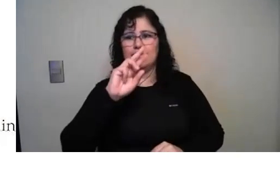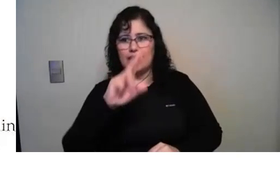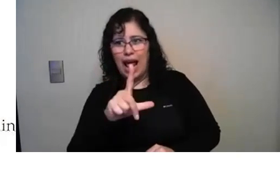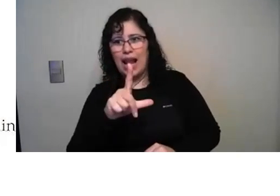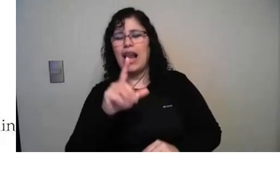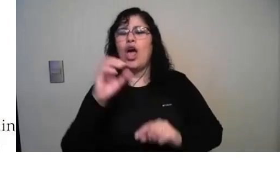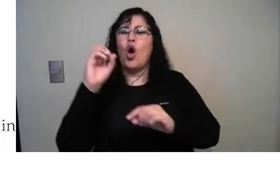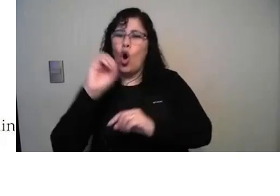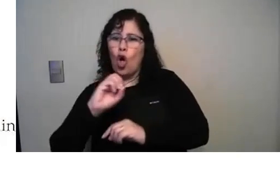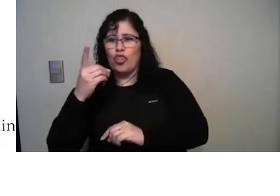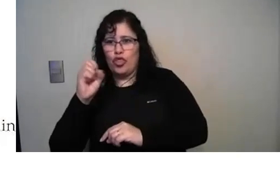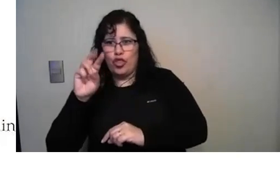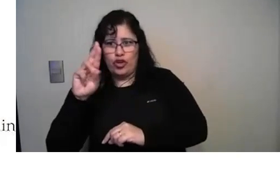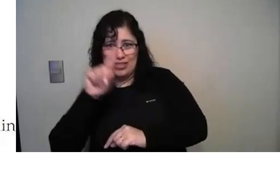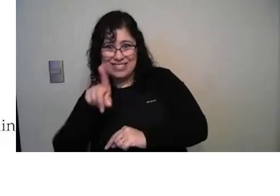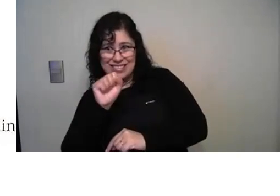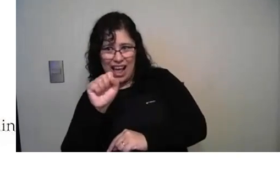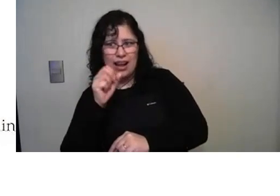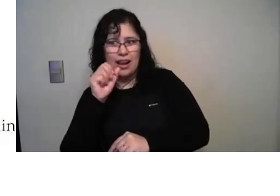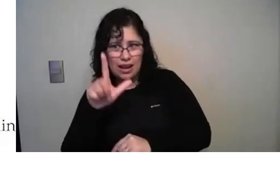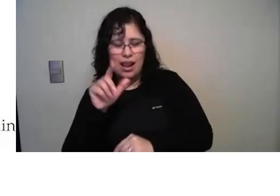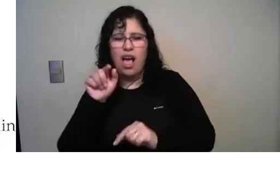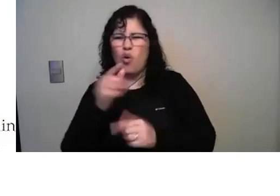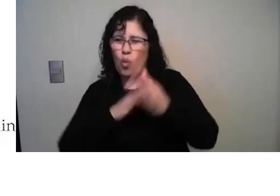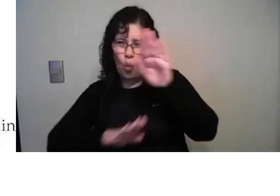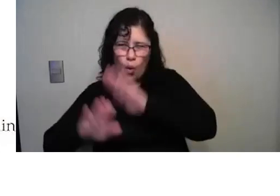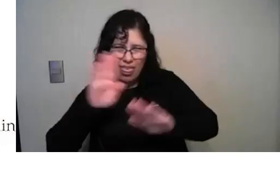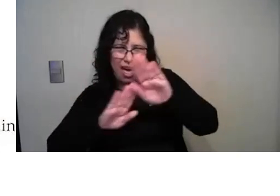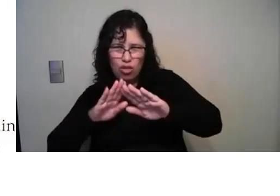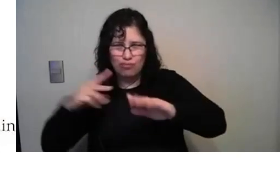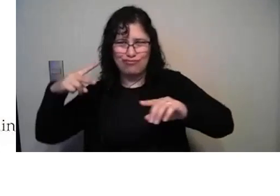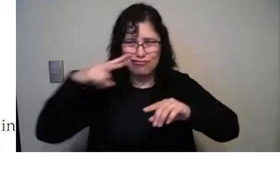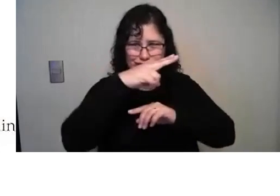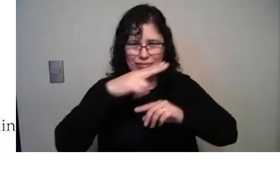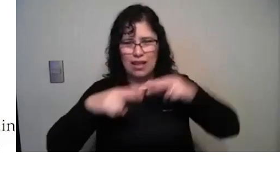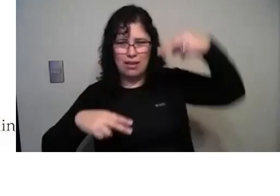este tipo de ejes por los cuales están haciendo los cortes, ¿ya?